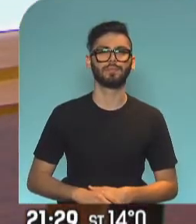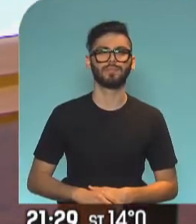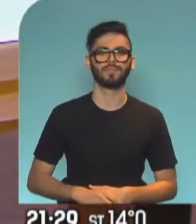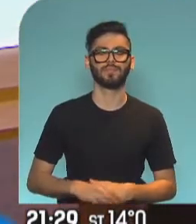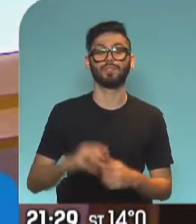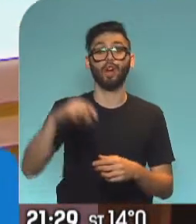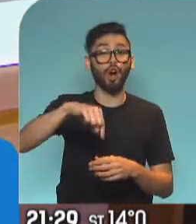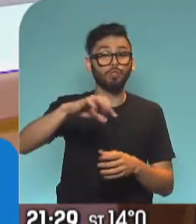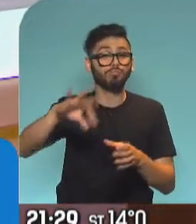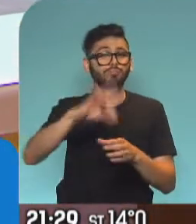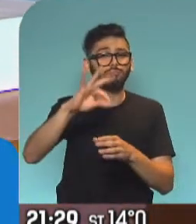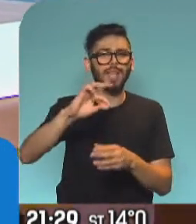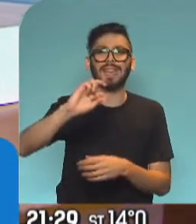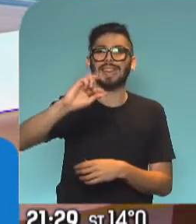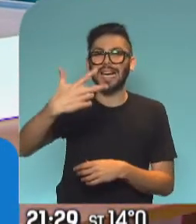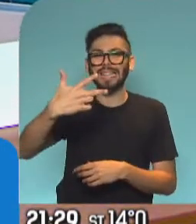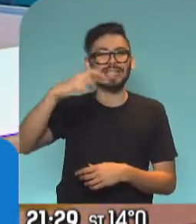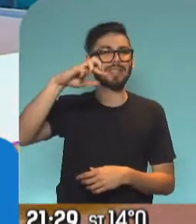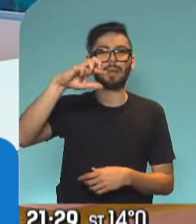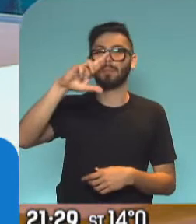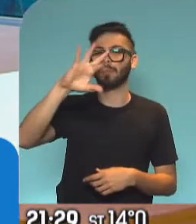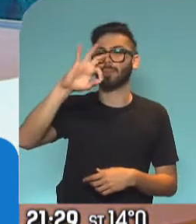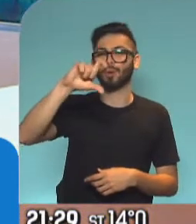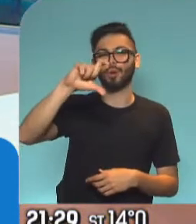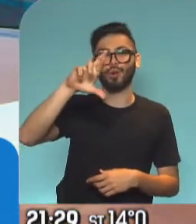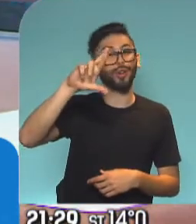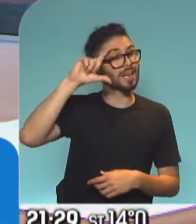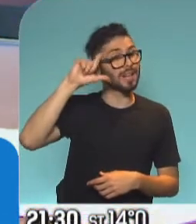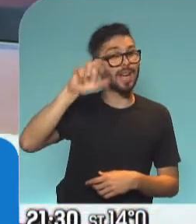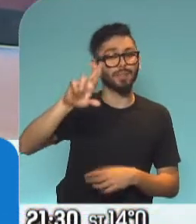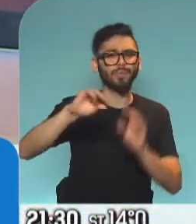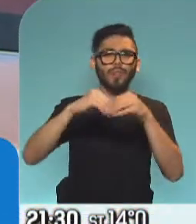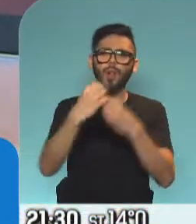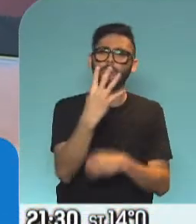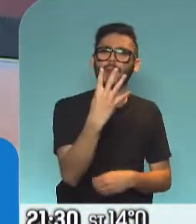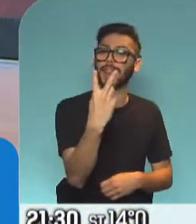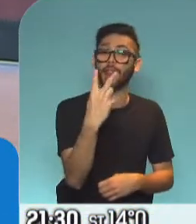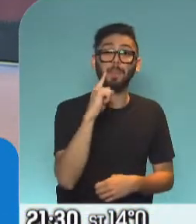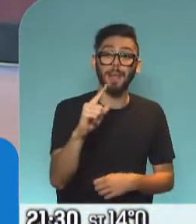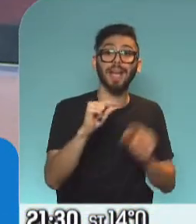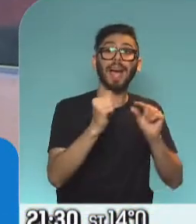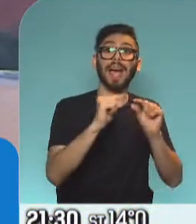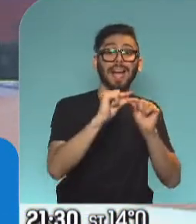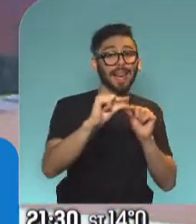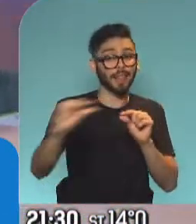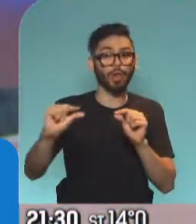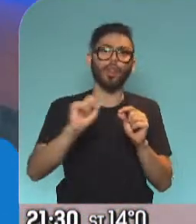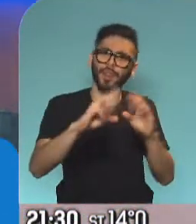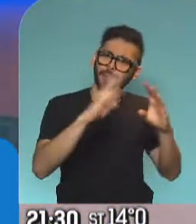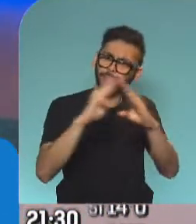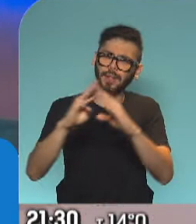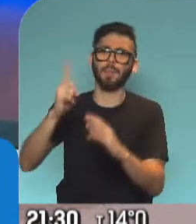Se sorteó hoy el tercer Procrear, que incluye 42.000 créditos hipotecarios y personales por más